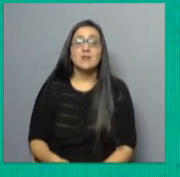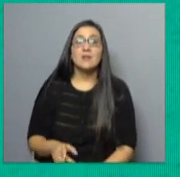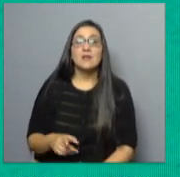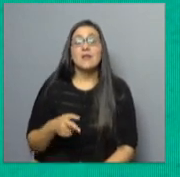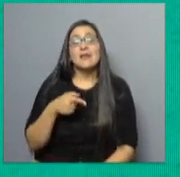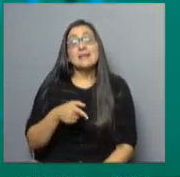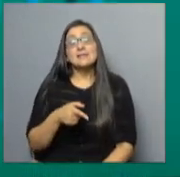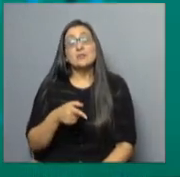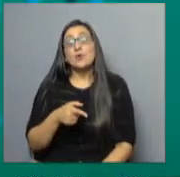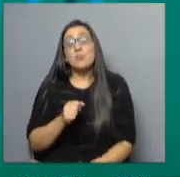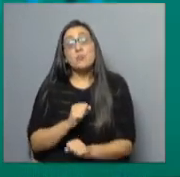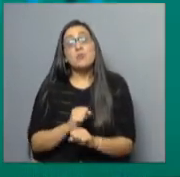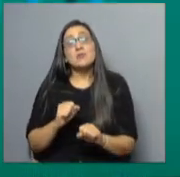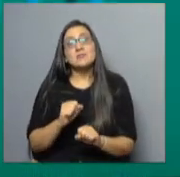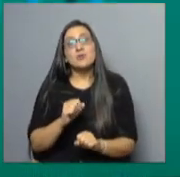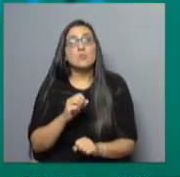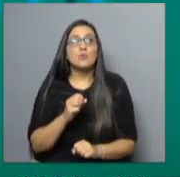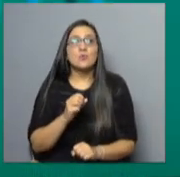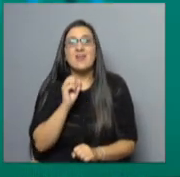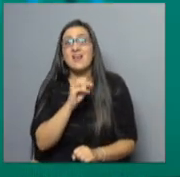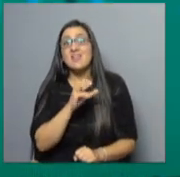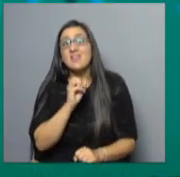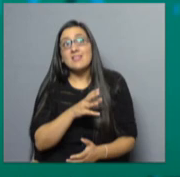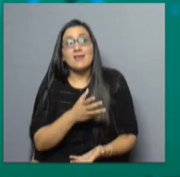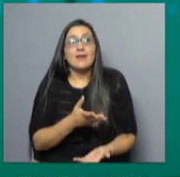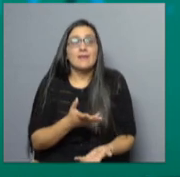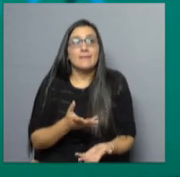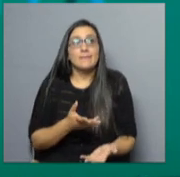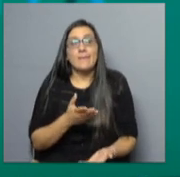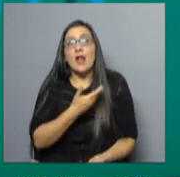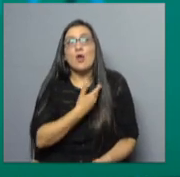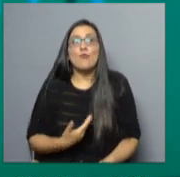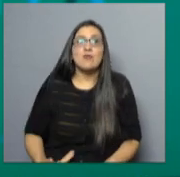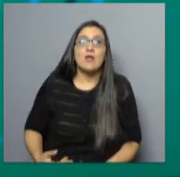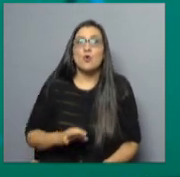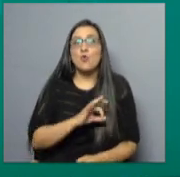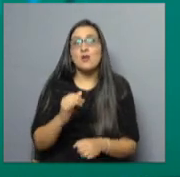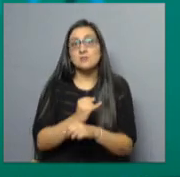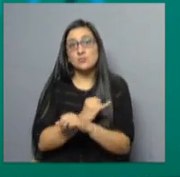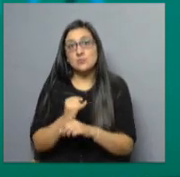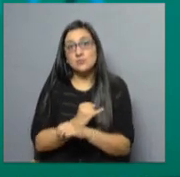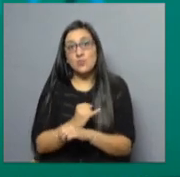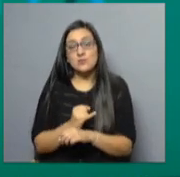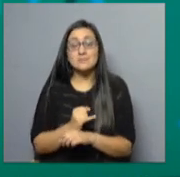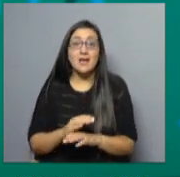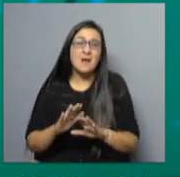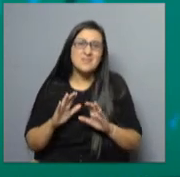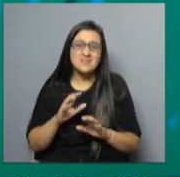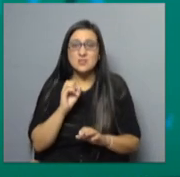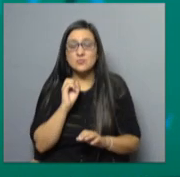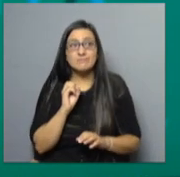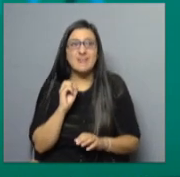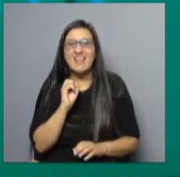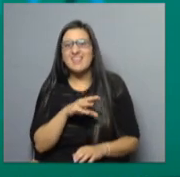reproche puede haber un reproche de coyuntura al gobierno a las instituciones tal vez es un reproche más